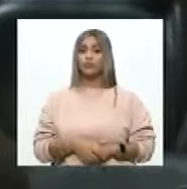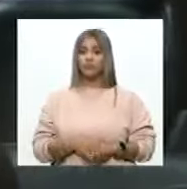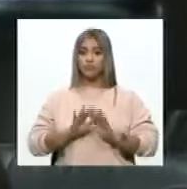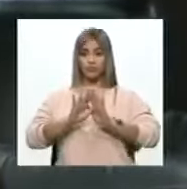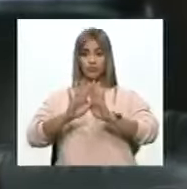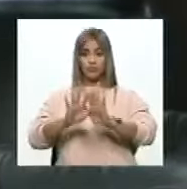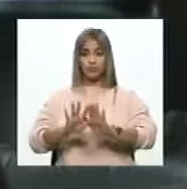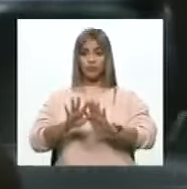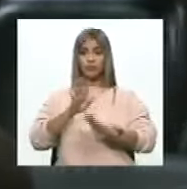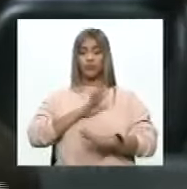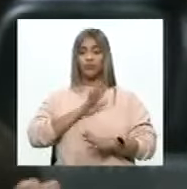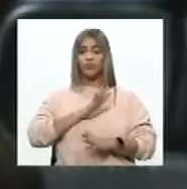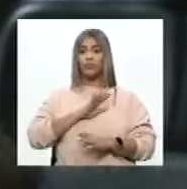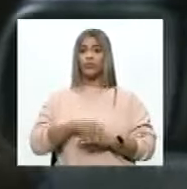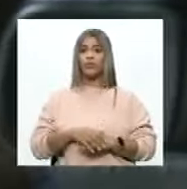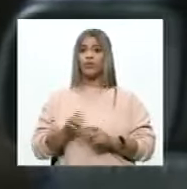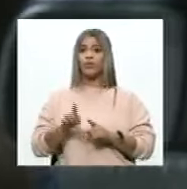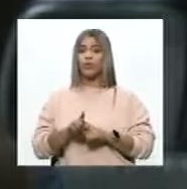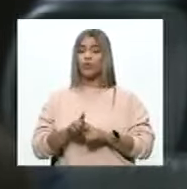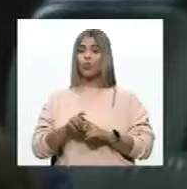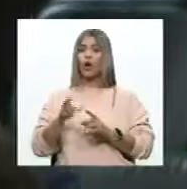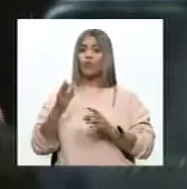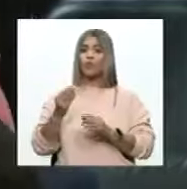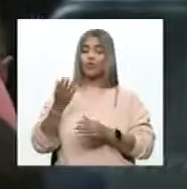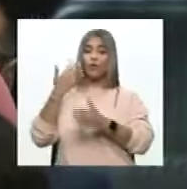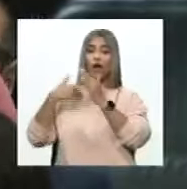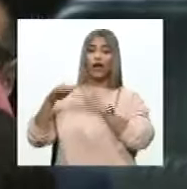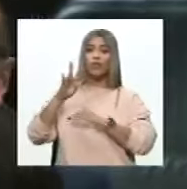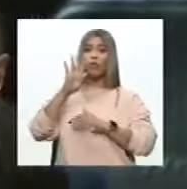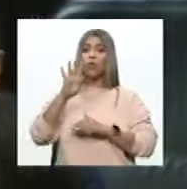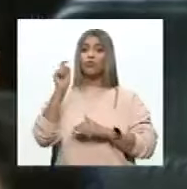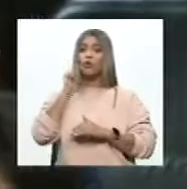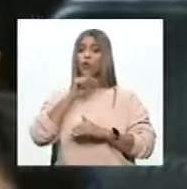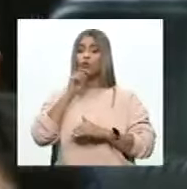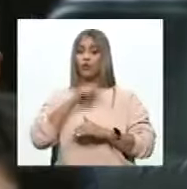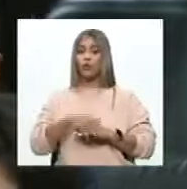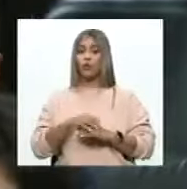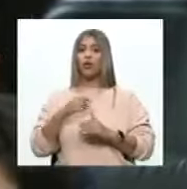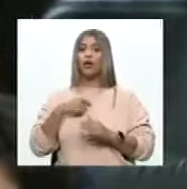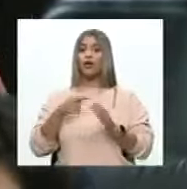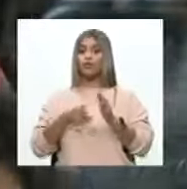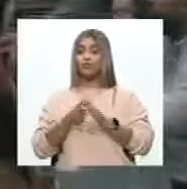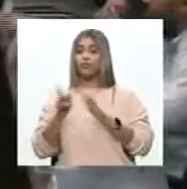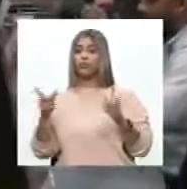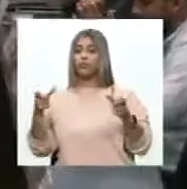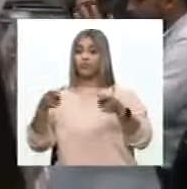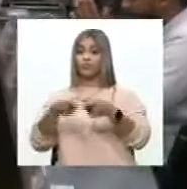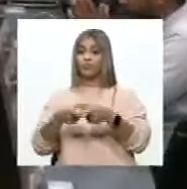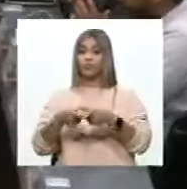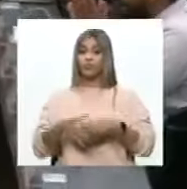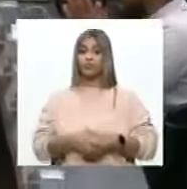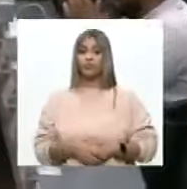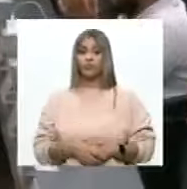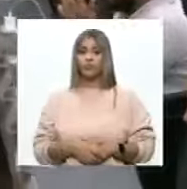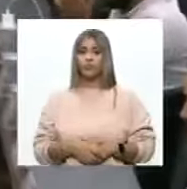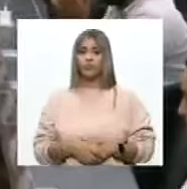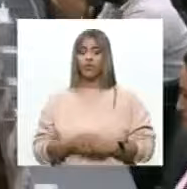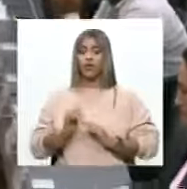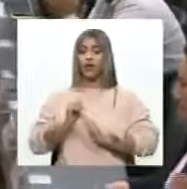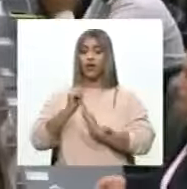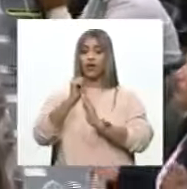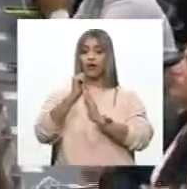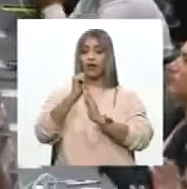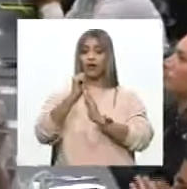sido nuestra Caperucita Roja, que el pasado 4 de octubre partió al encuentro con nuestro